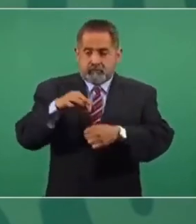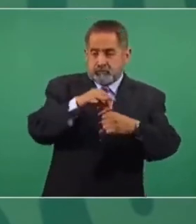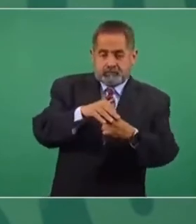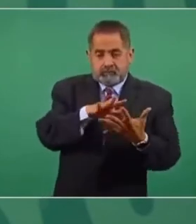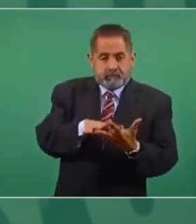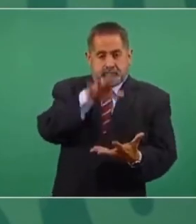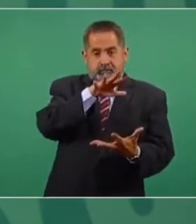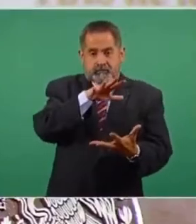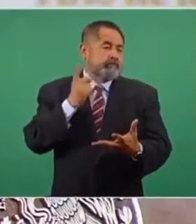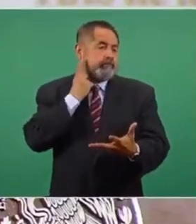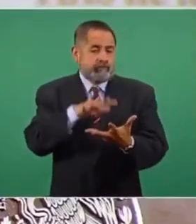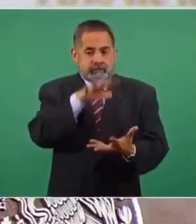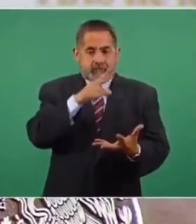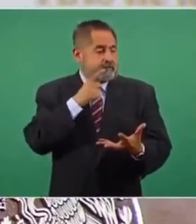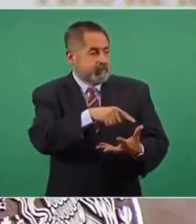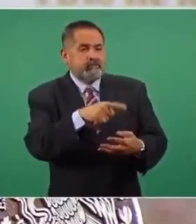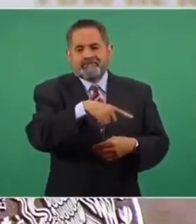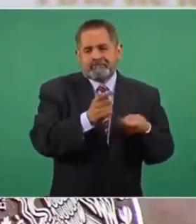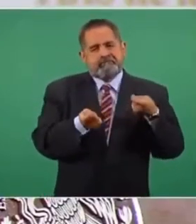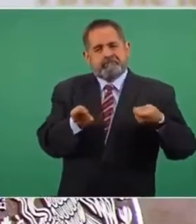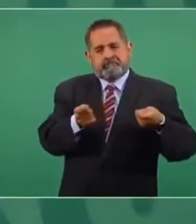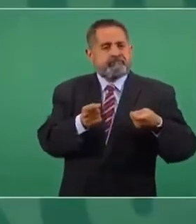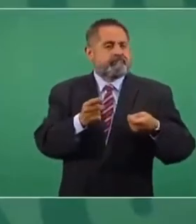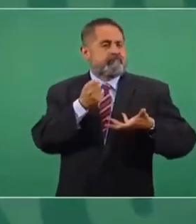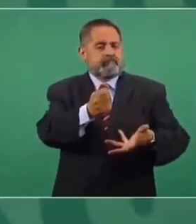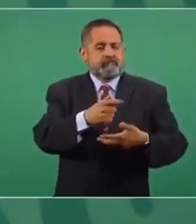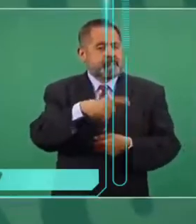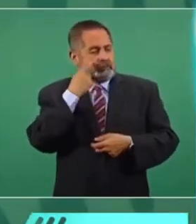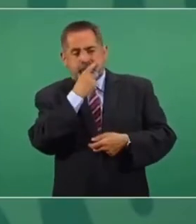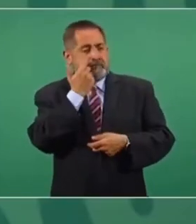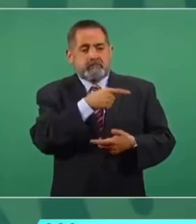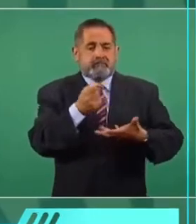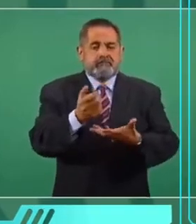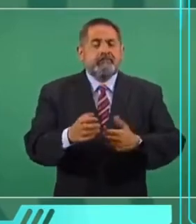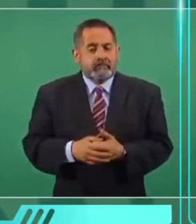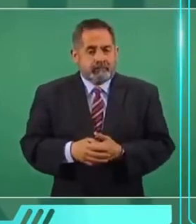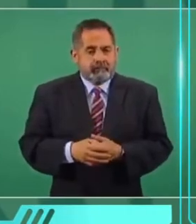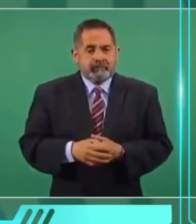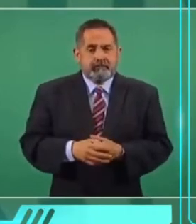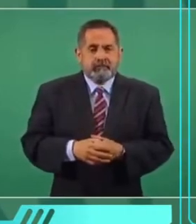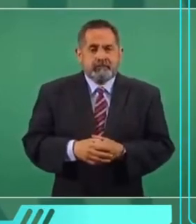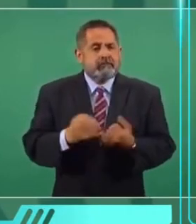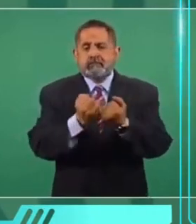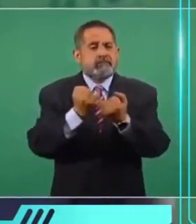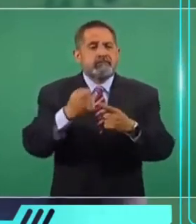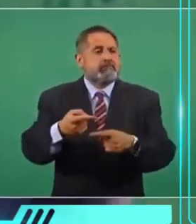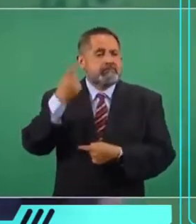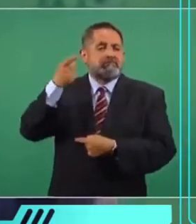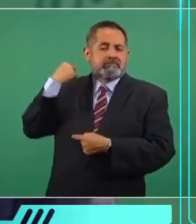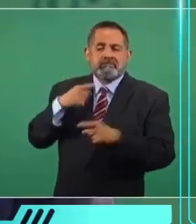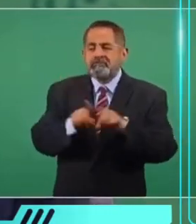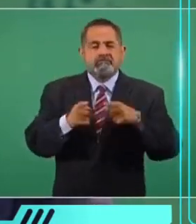los del Partido Conservador, pues ellos van a manejar el presupuesto. ¿Cómo lo van a manejar? Como lo manejaban antes,